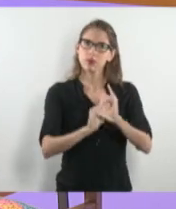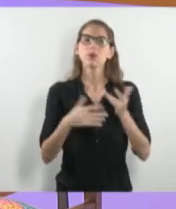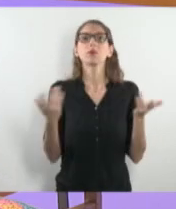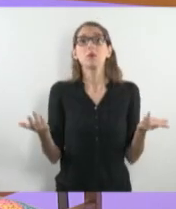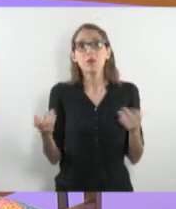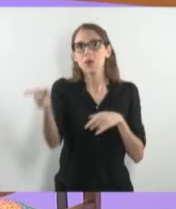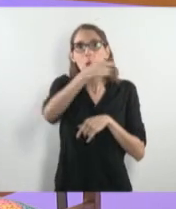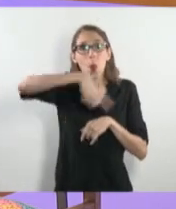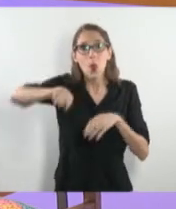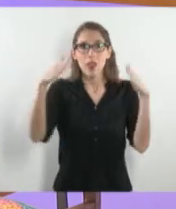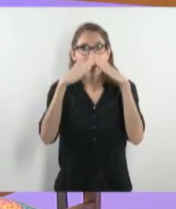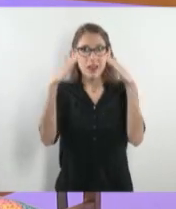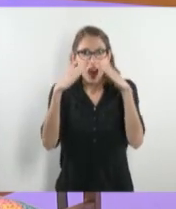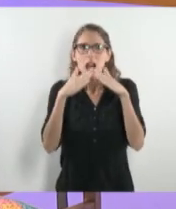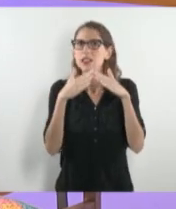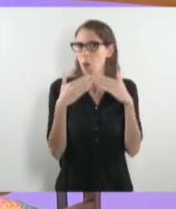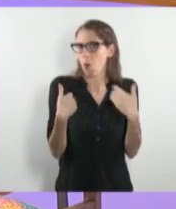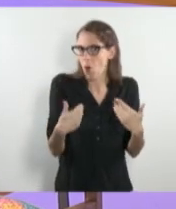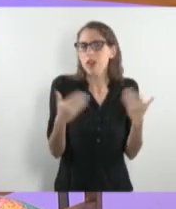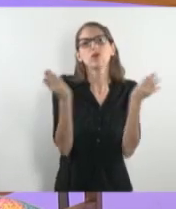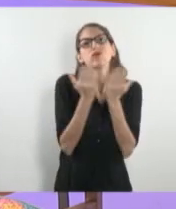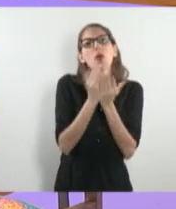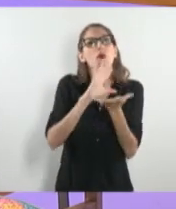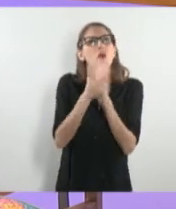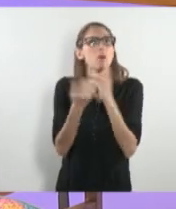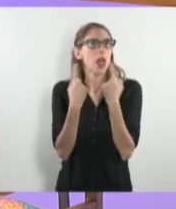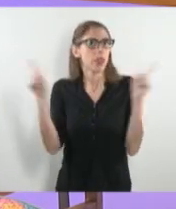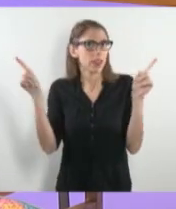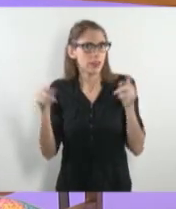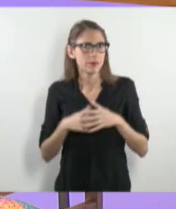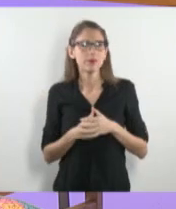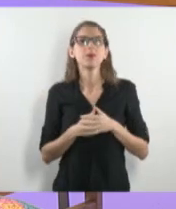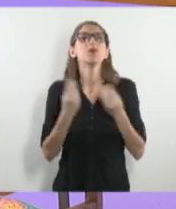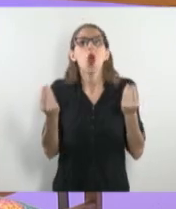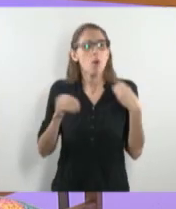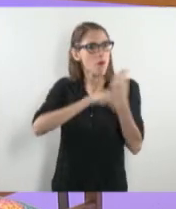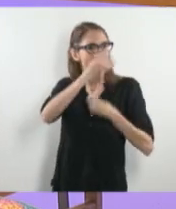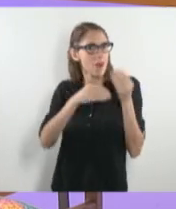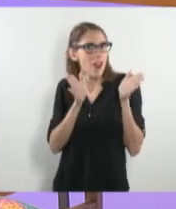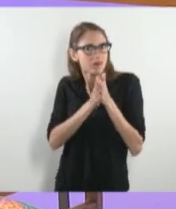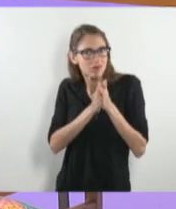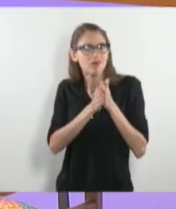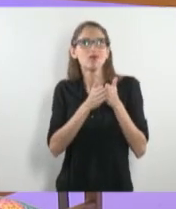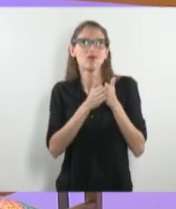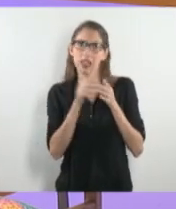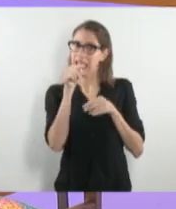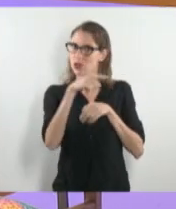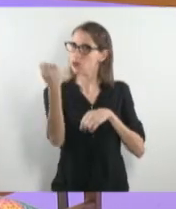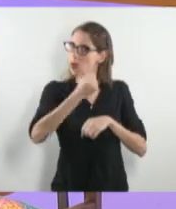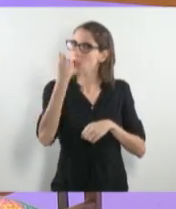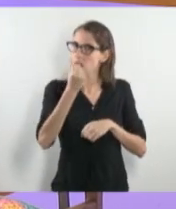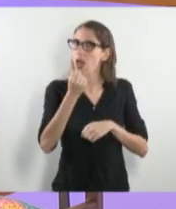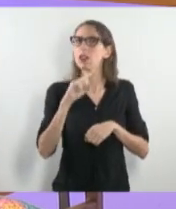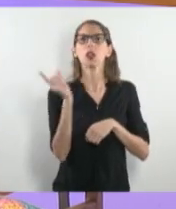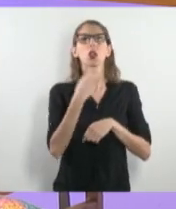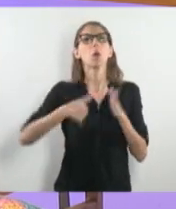esta posibilidad de estudiar desde otro lugar, ¿no? En familia. Lo de la familia es clave. Uno está acostumbrado a